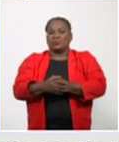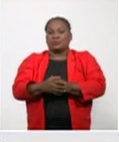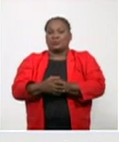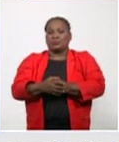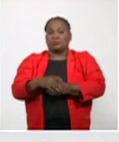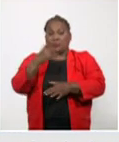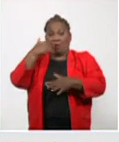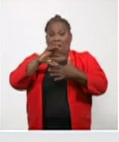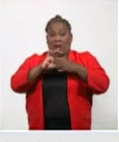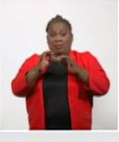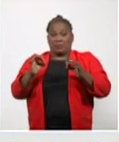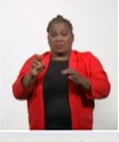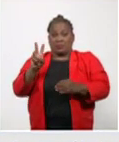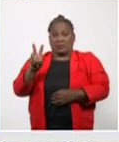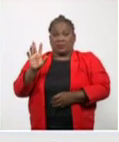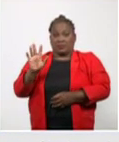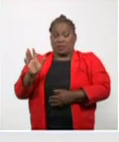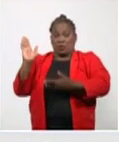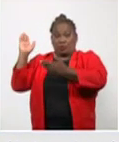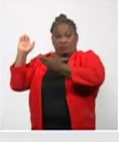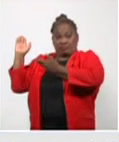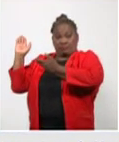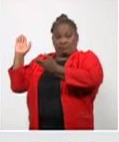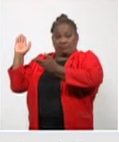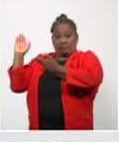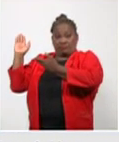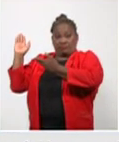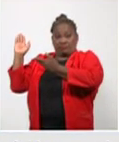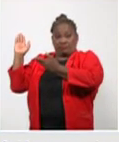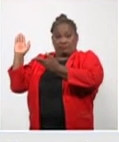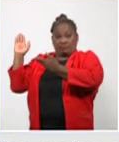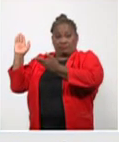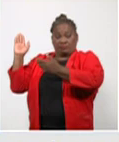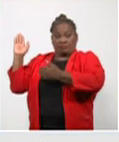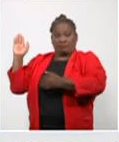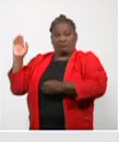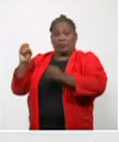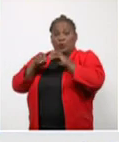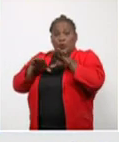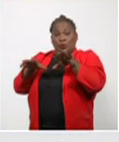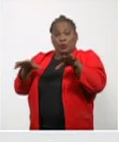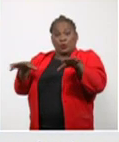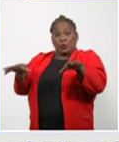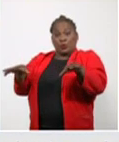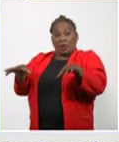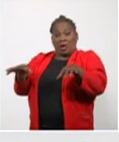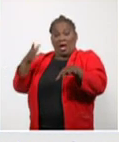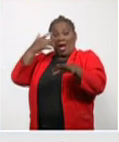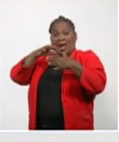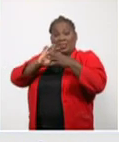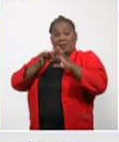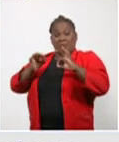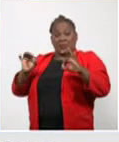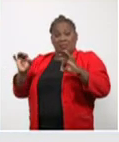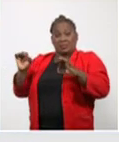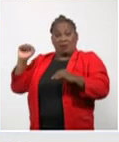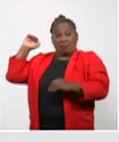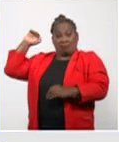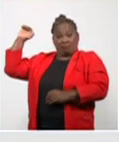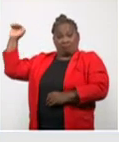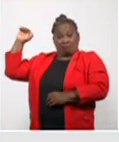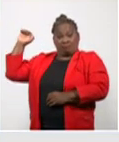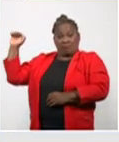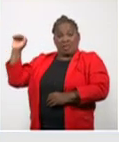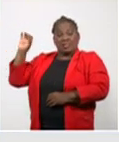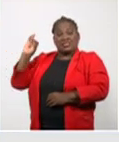Artemisa 25, también con una dispersión importante en su territorio. San Cristóbal 7,